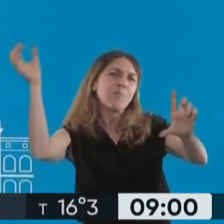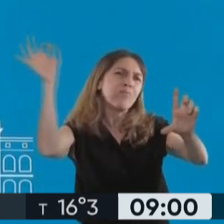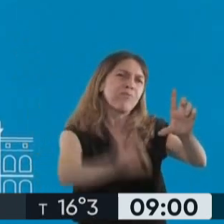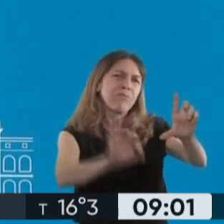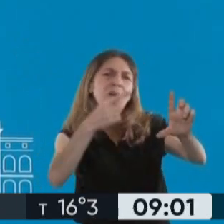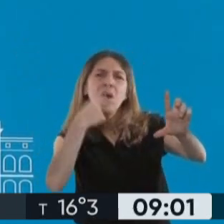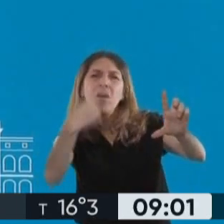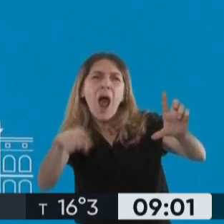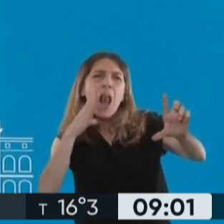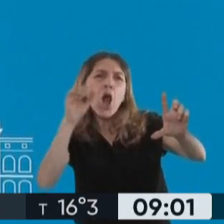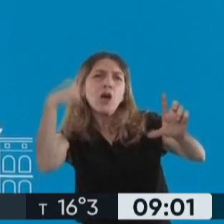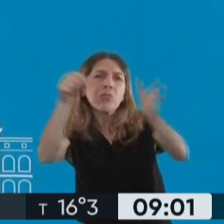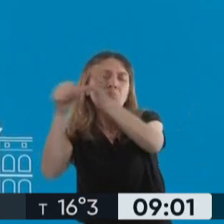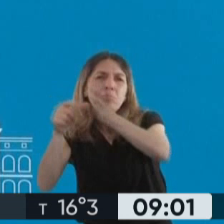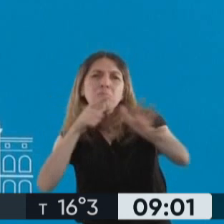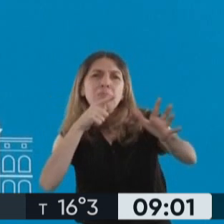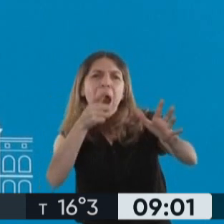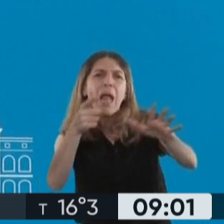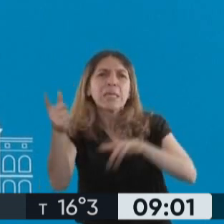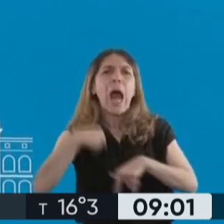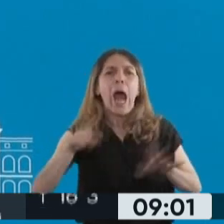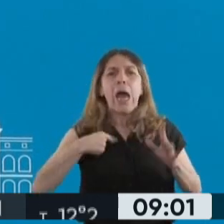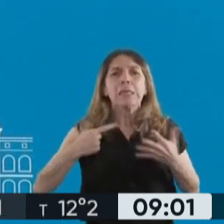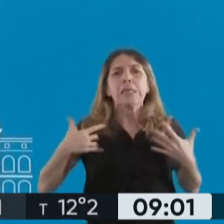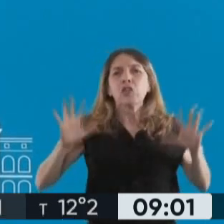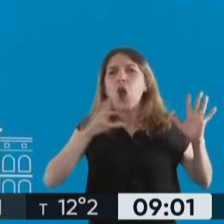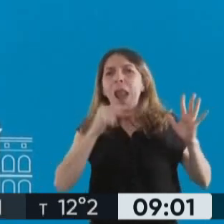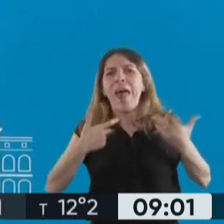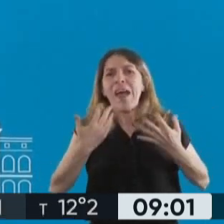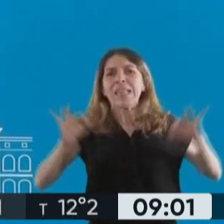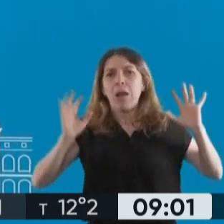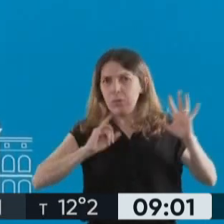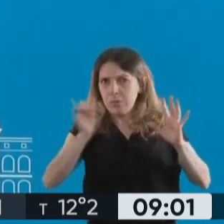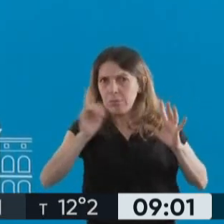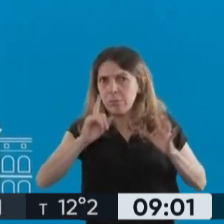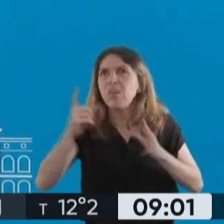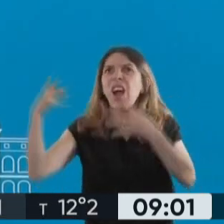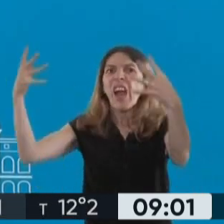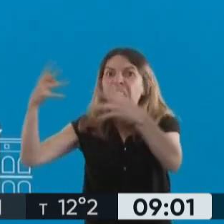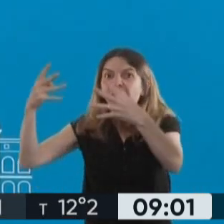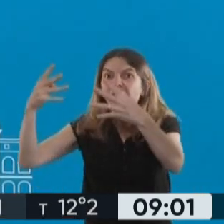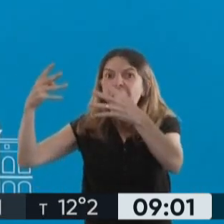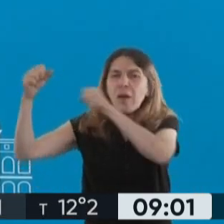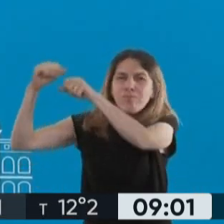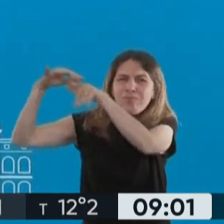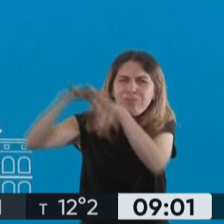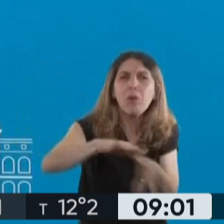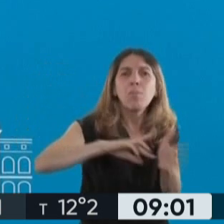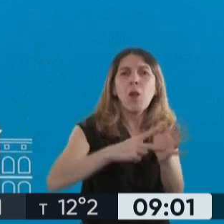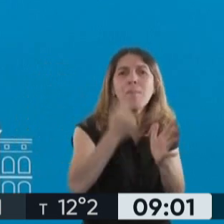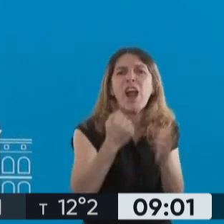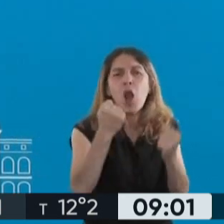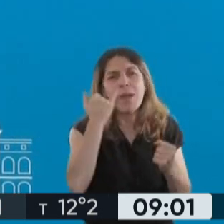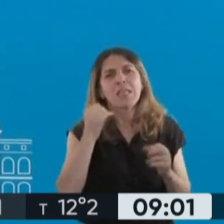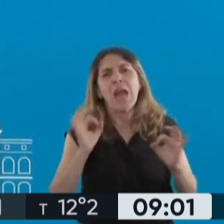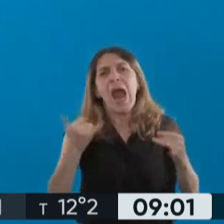en otro lado del mundo y que esto pareciera que no nos toca. Las consecuencias económicas de la guerra ya llegaron a la Argentina y ya las estamos viviendo.